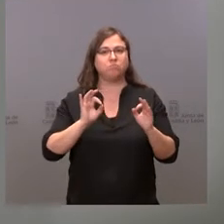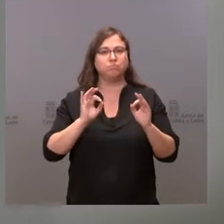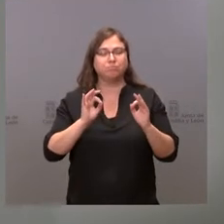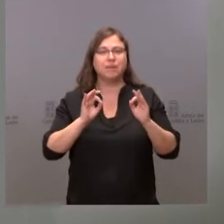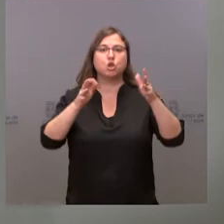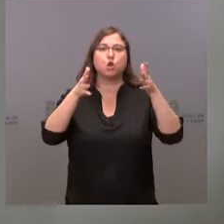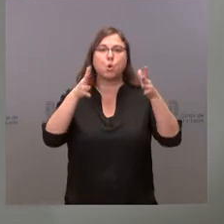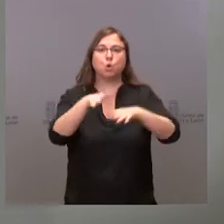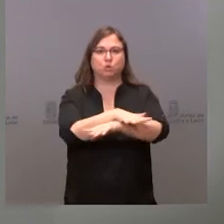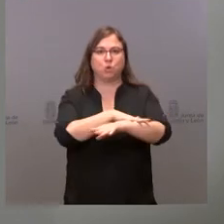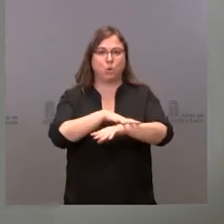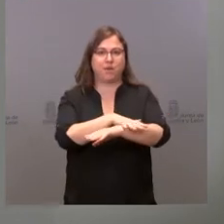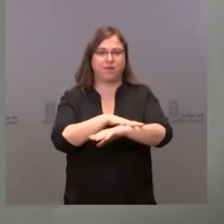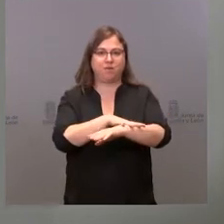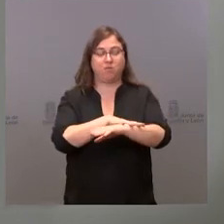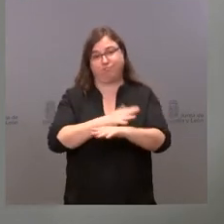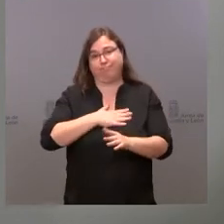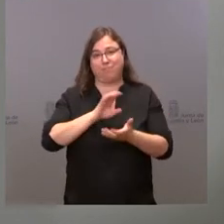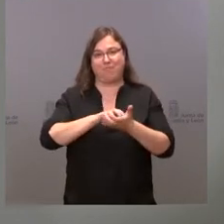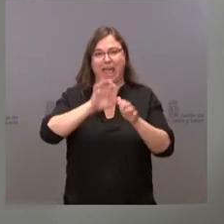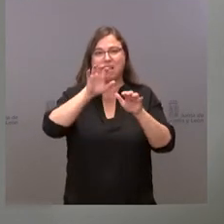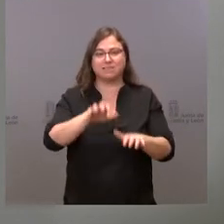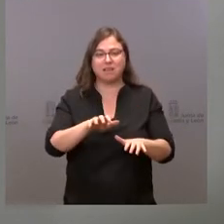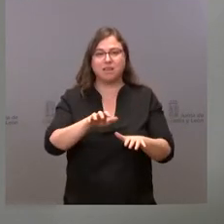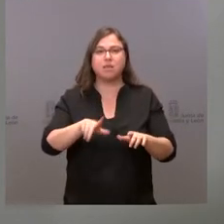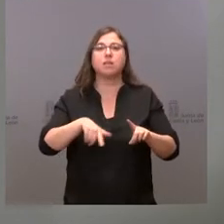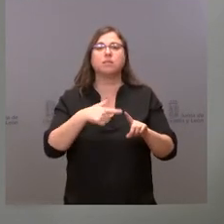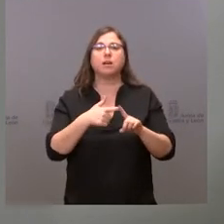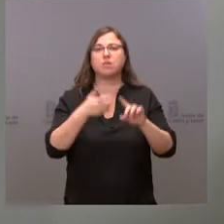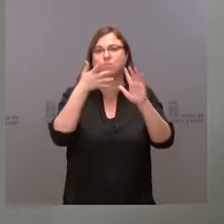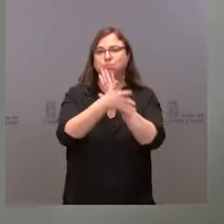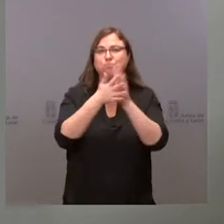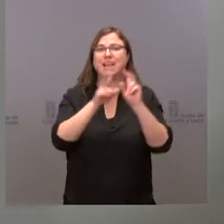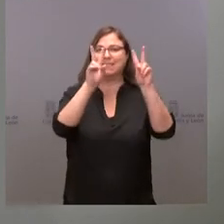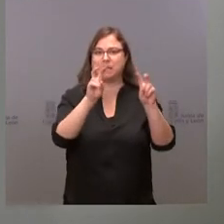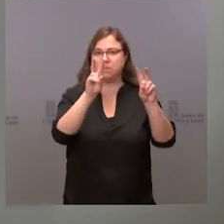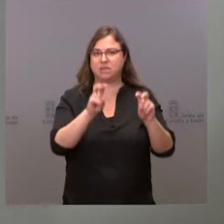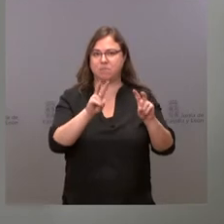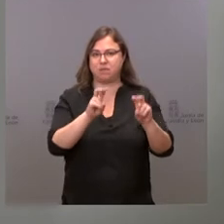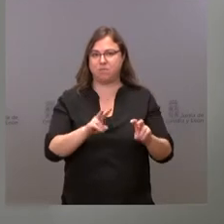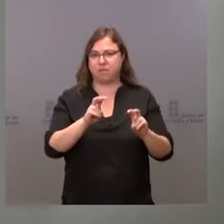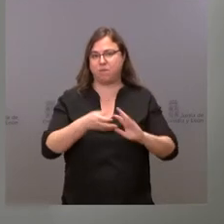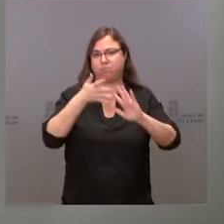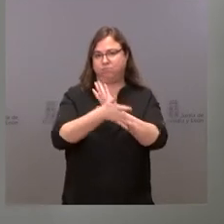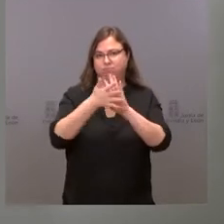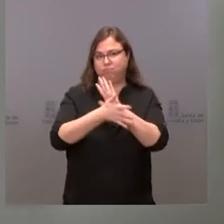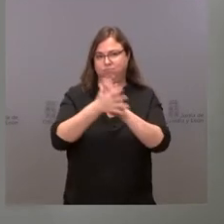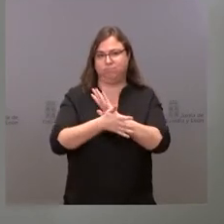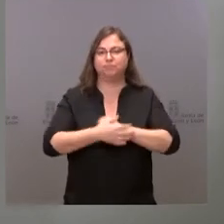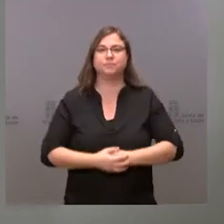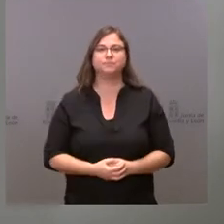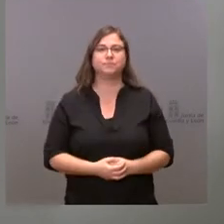consejo de gobierno de castilla y león' y le relató algunos de los asuntos más importantes que se han